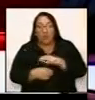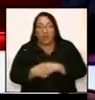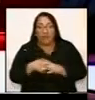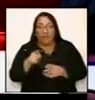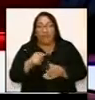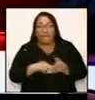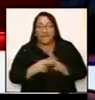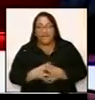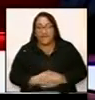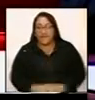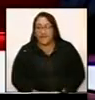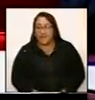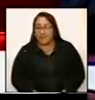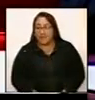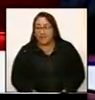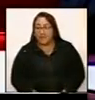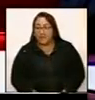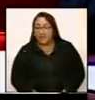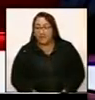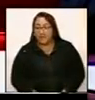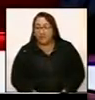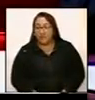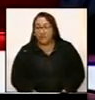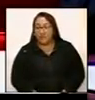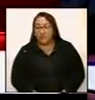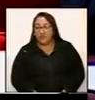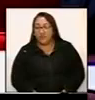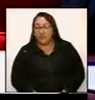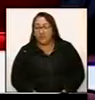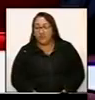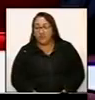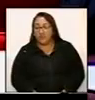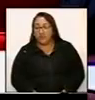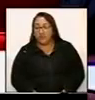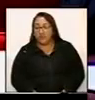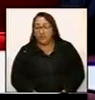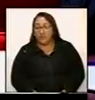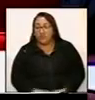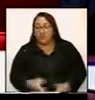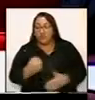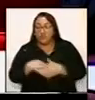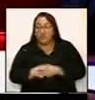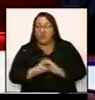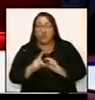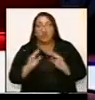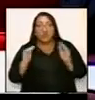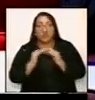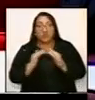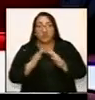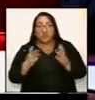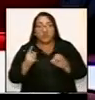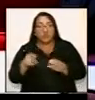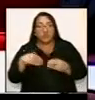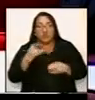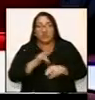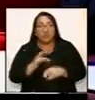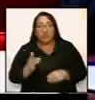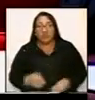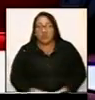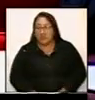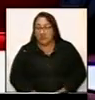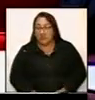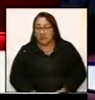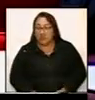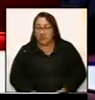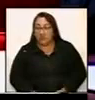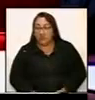un nicho guardado en una esquina, ¿no?, de una casa donde tú no puedes tocar. O